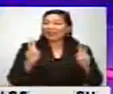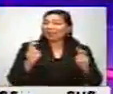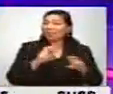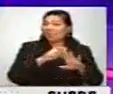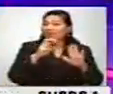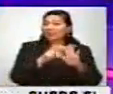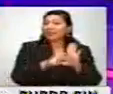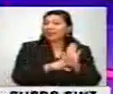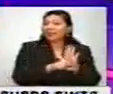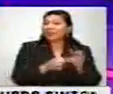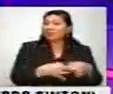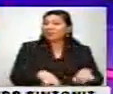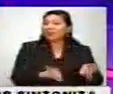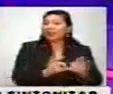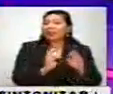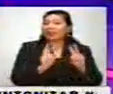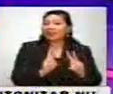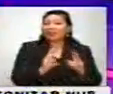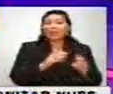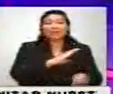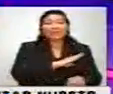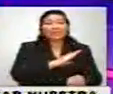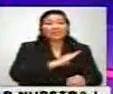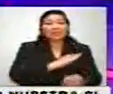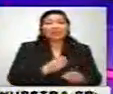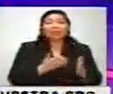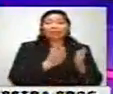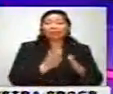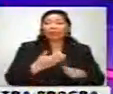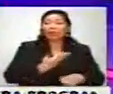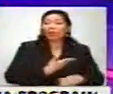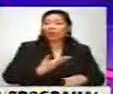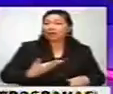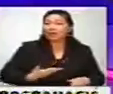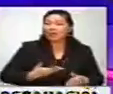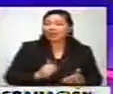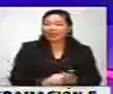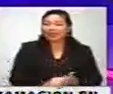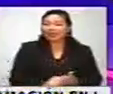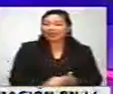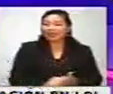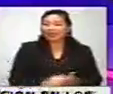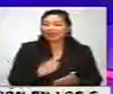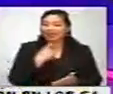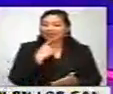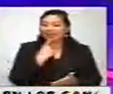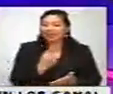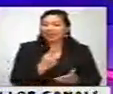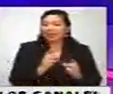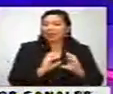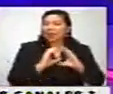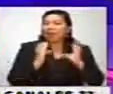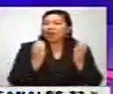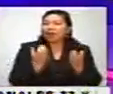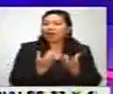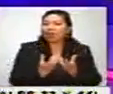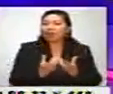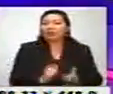un proyecto de ley muy importante que tiene que ver con la fiscalización de los gobernadores regionales, se está en el Congreso,